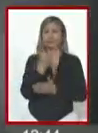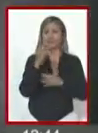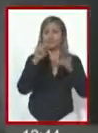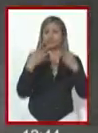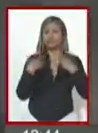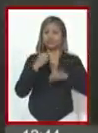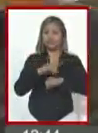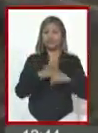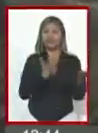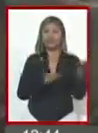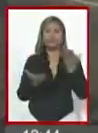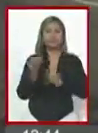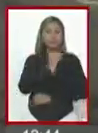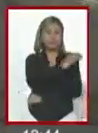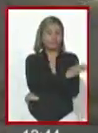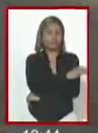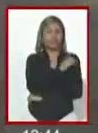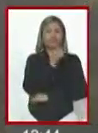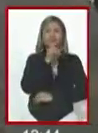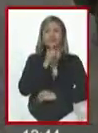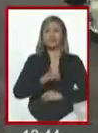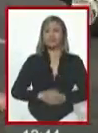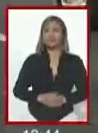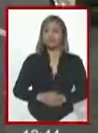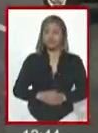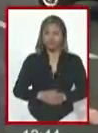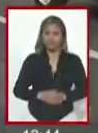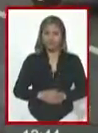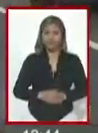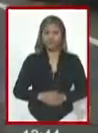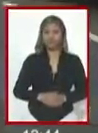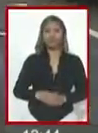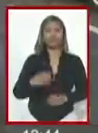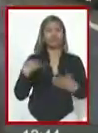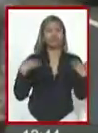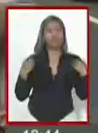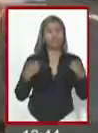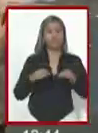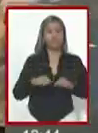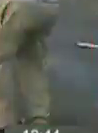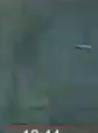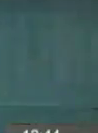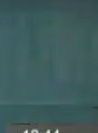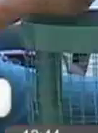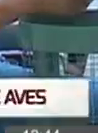personas heridas se encuentran internadas en una clínica privada en nuestra ciudad y su estado de salud es estable.